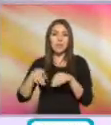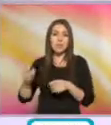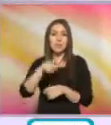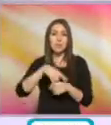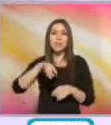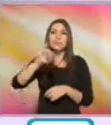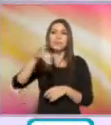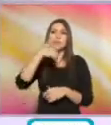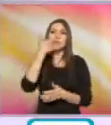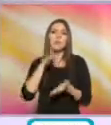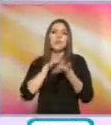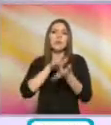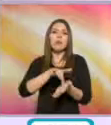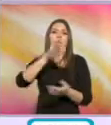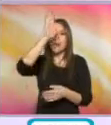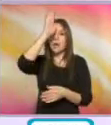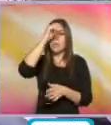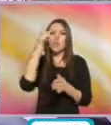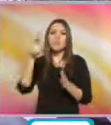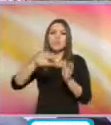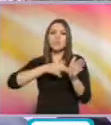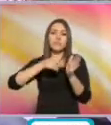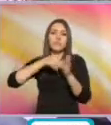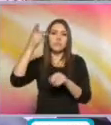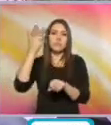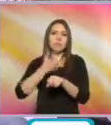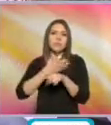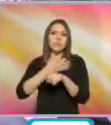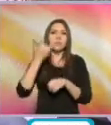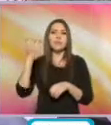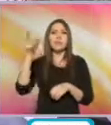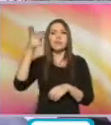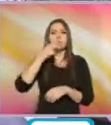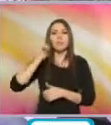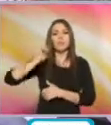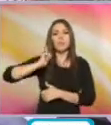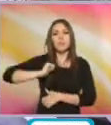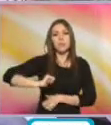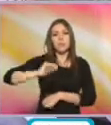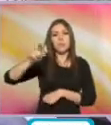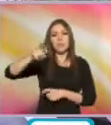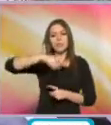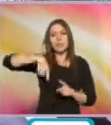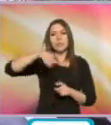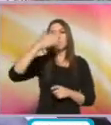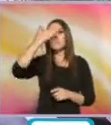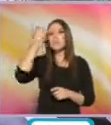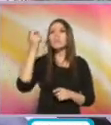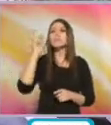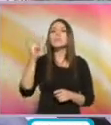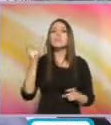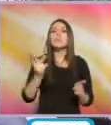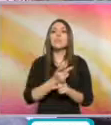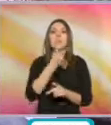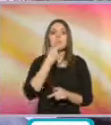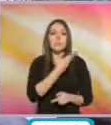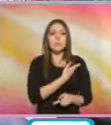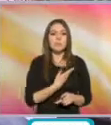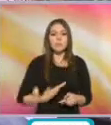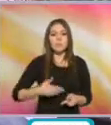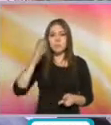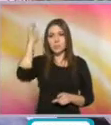de este tratado, siendo él el CEO de ExxonMobil. Pero no sabemos nunca con Donald Trump. A las 12 se